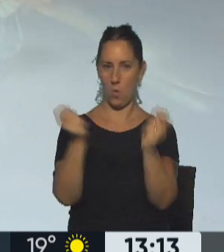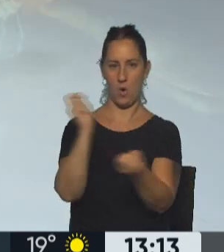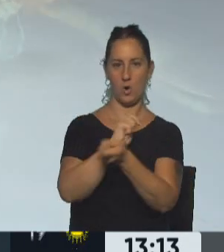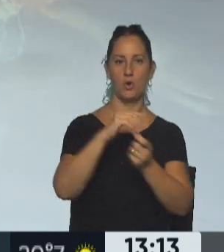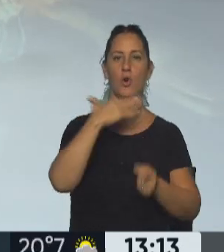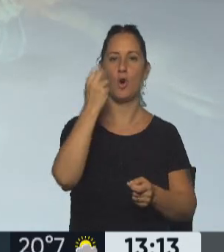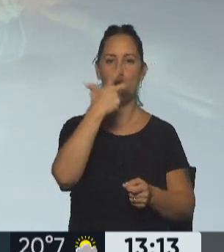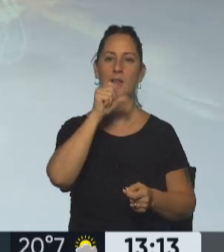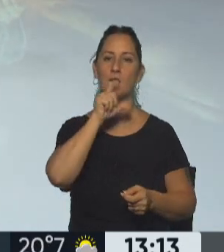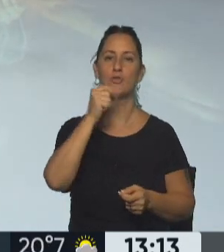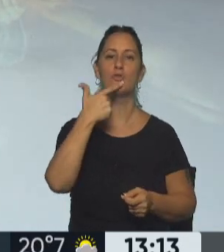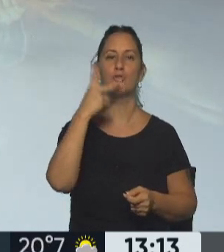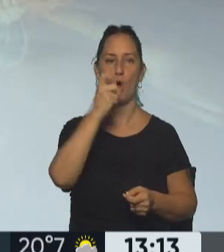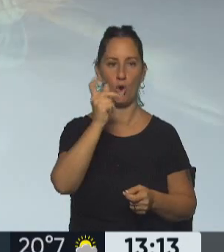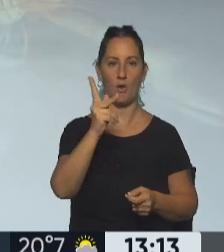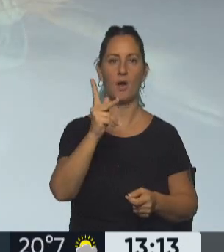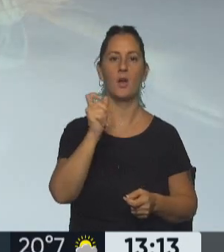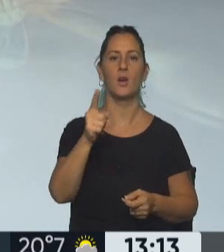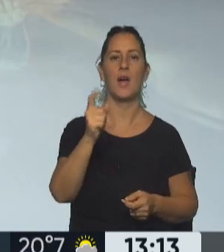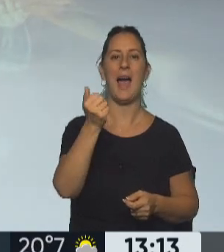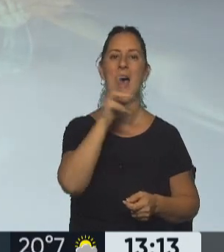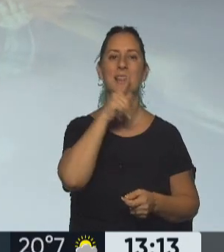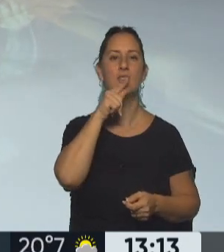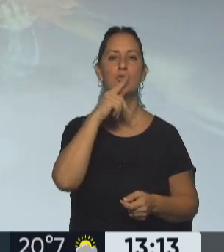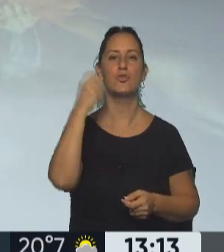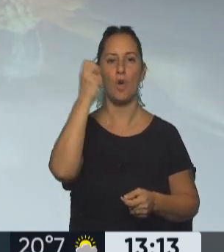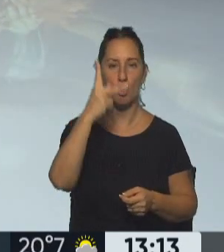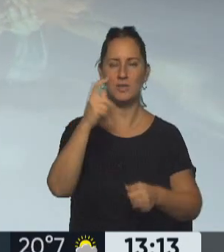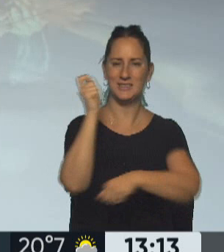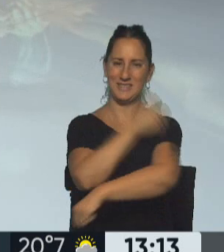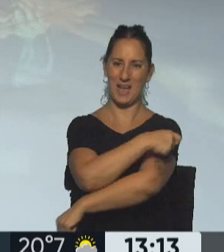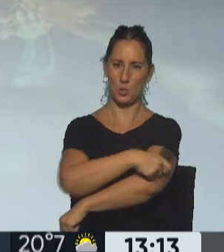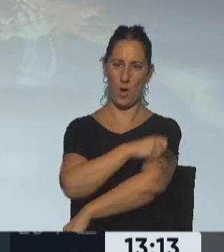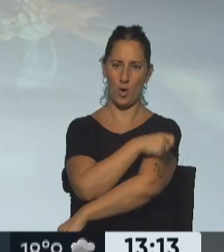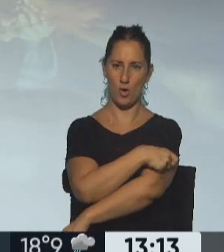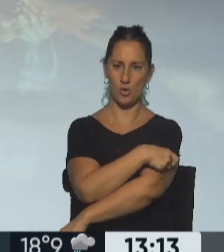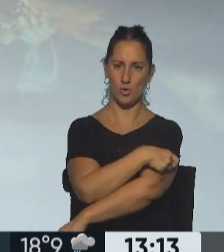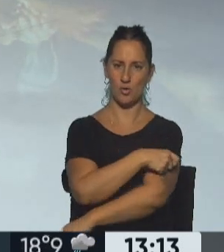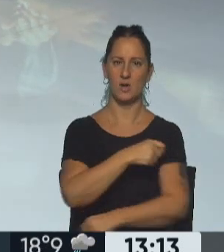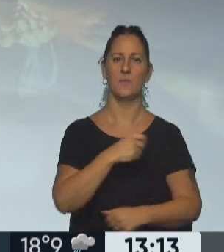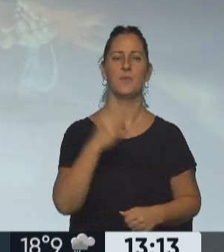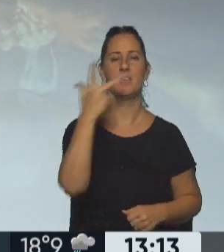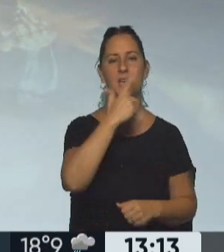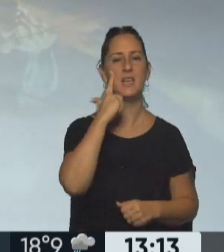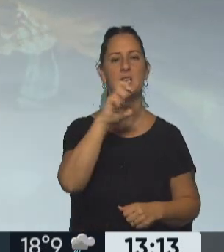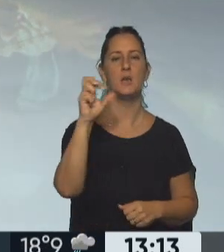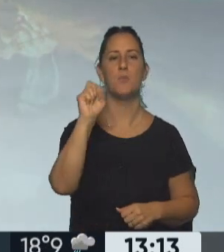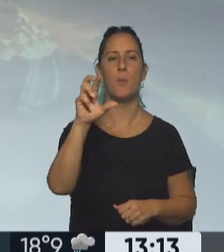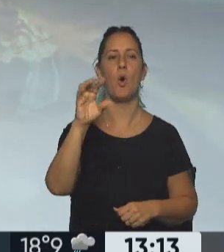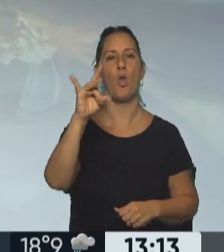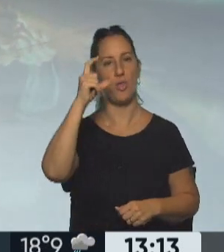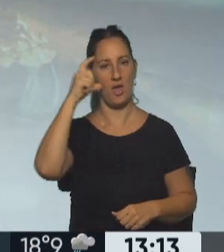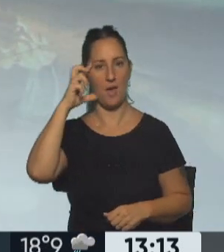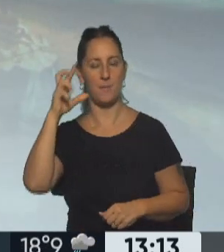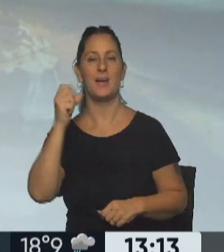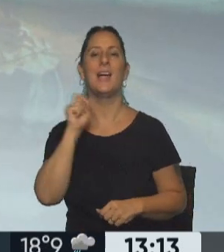Jonathan show Quién es el hijo de artilló quien fue tatuador también de Iggy pop o Johnny Depp y además